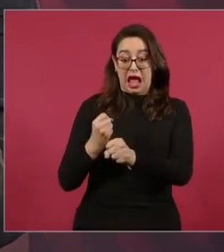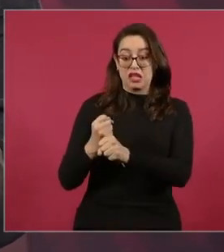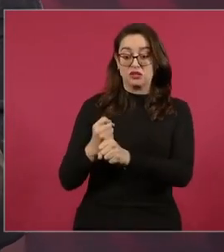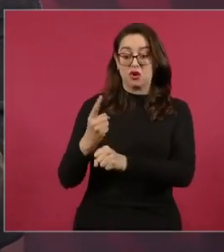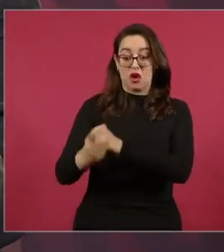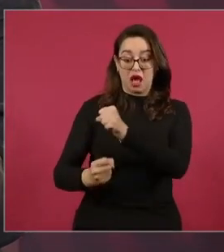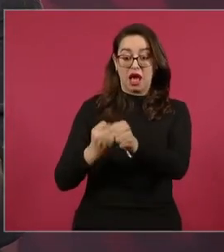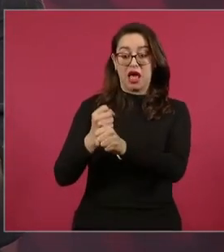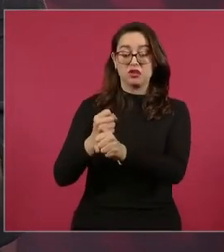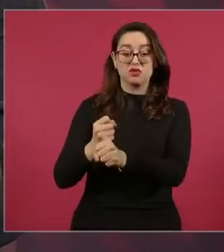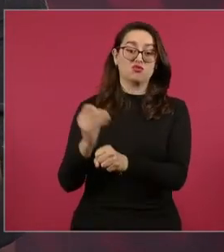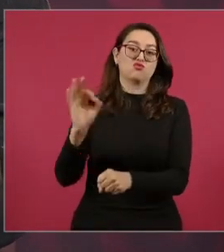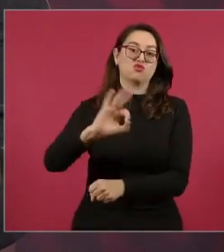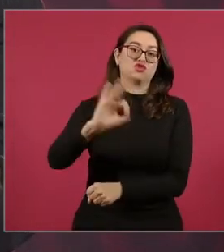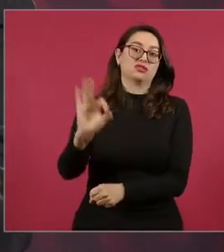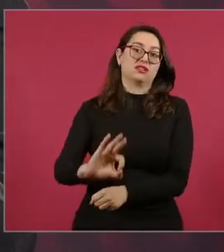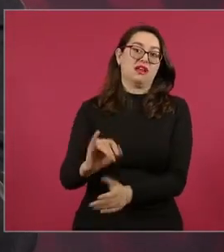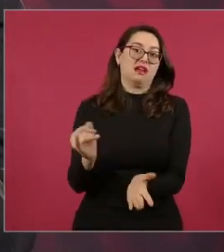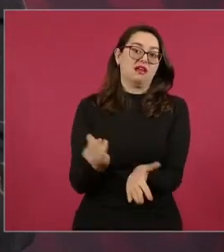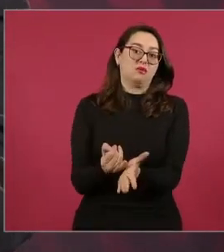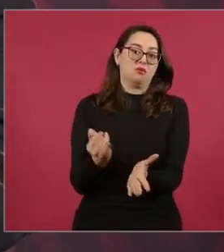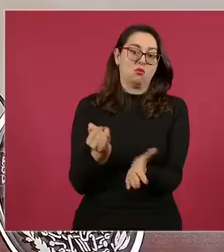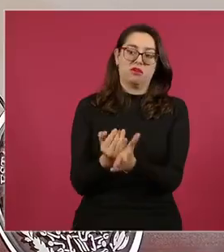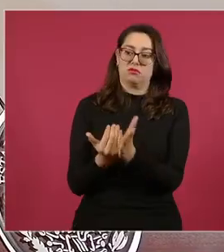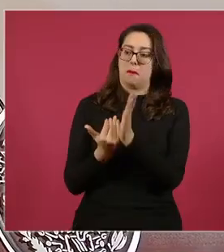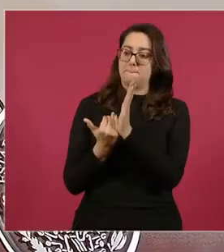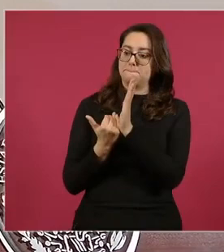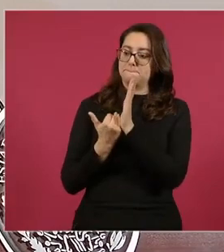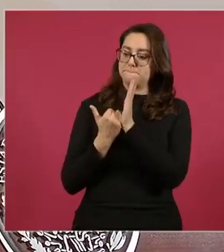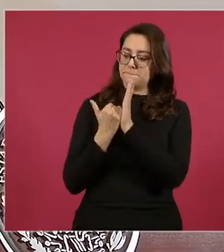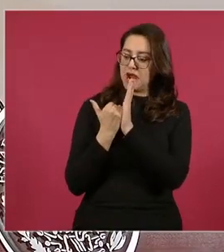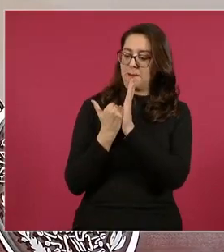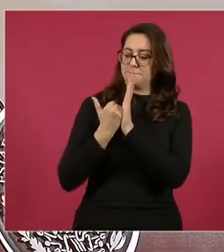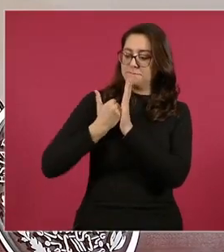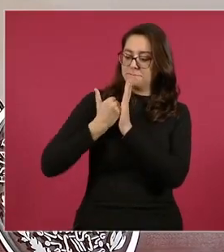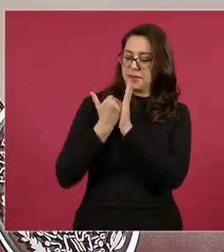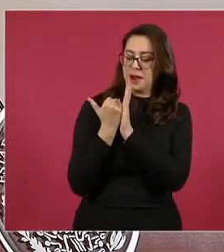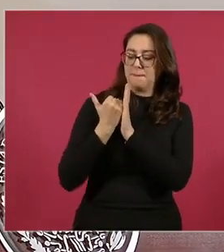es a tasas de interés elevadísimas.